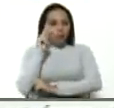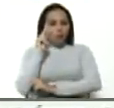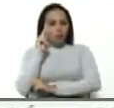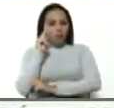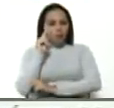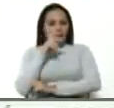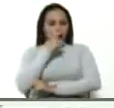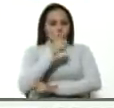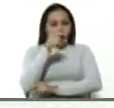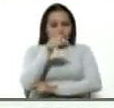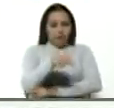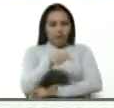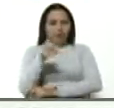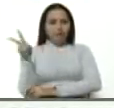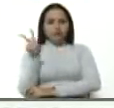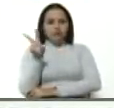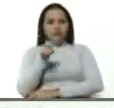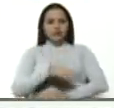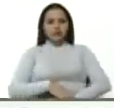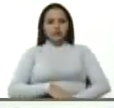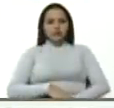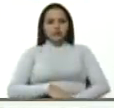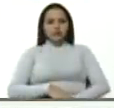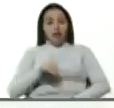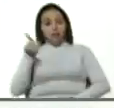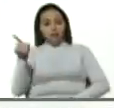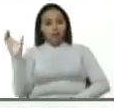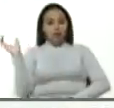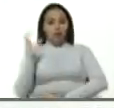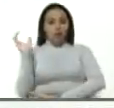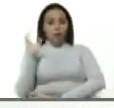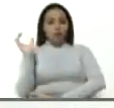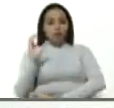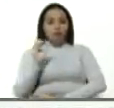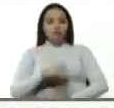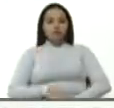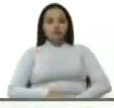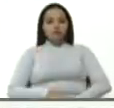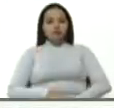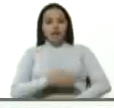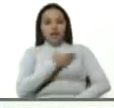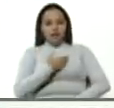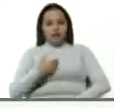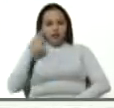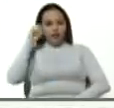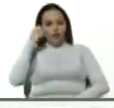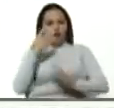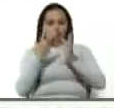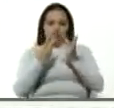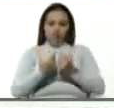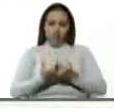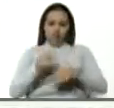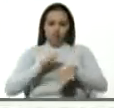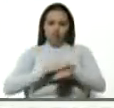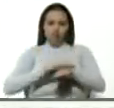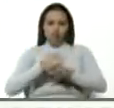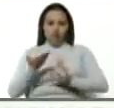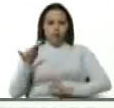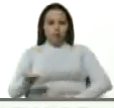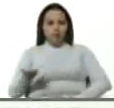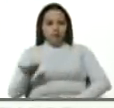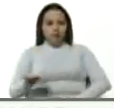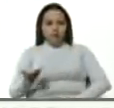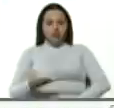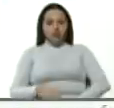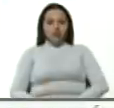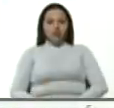caso desde Colombia. Y quiero recordar cifras porque es importante el contexto de esta